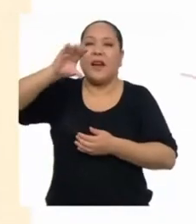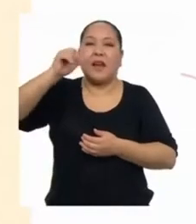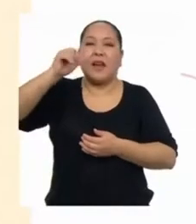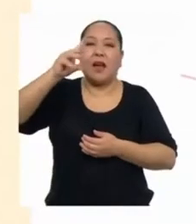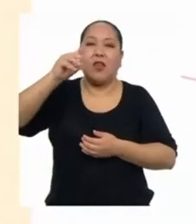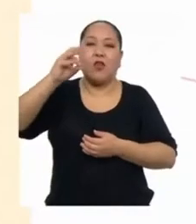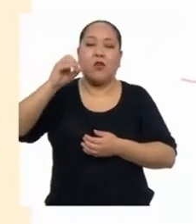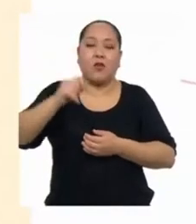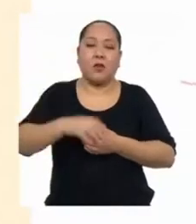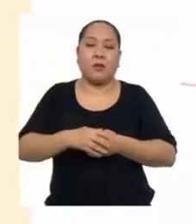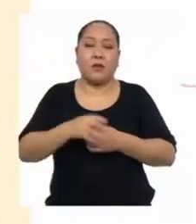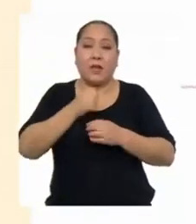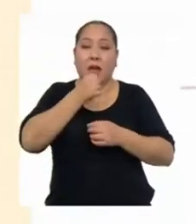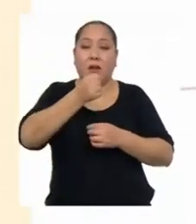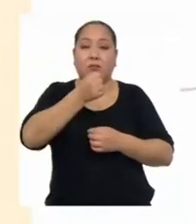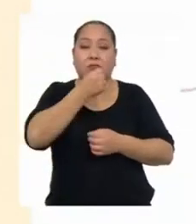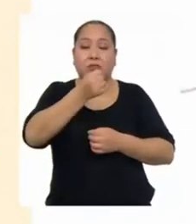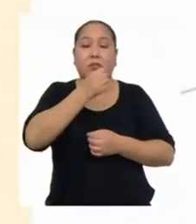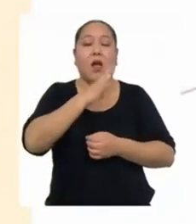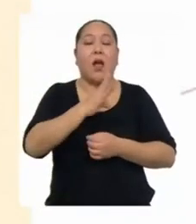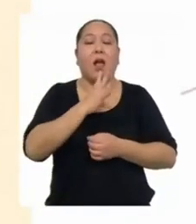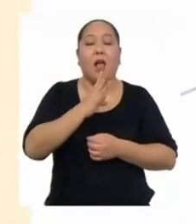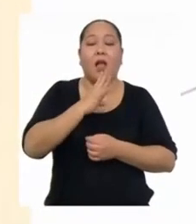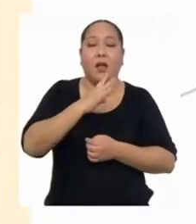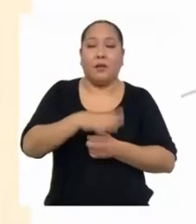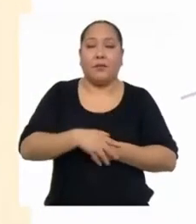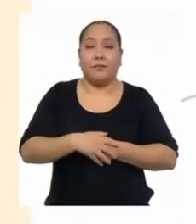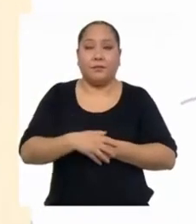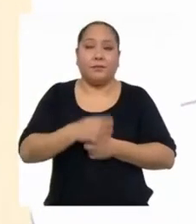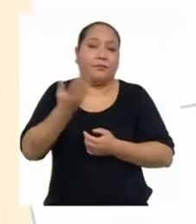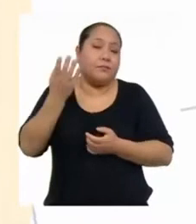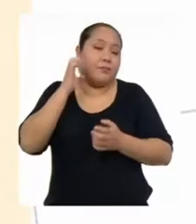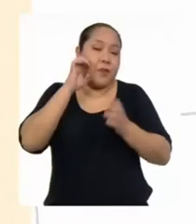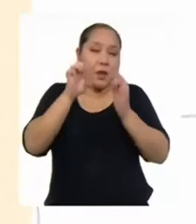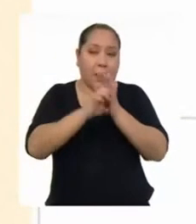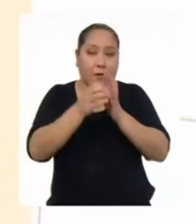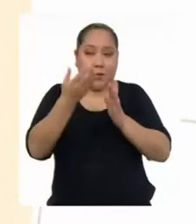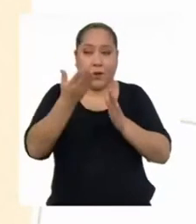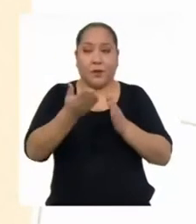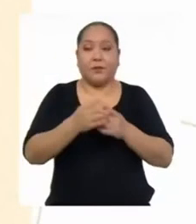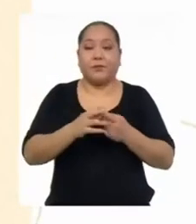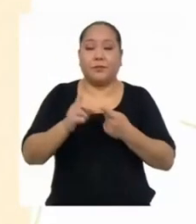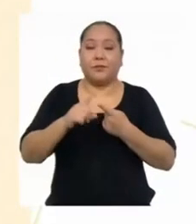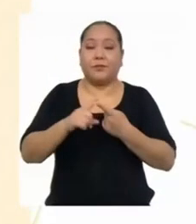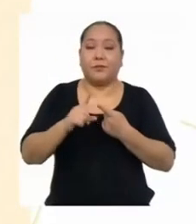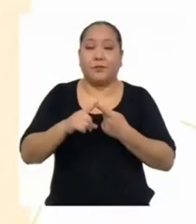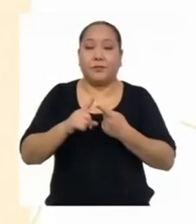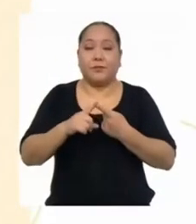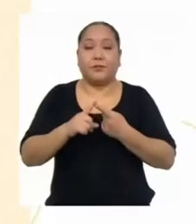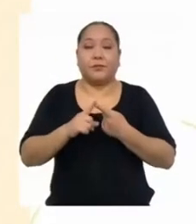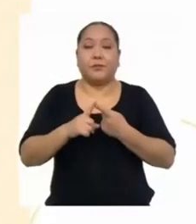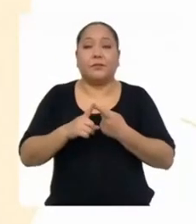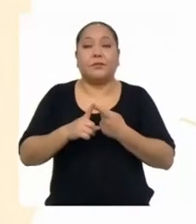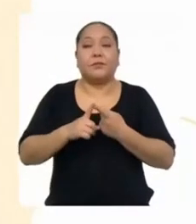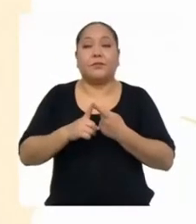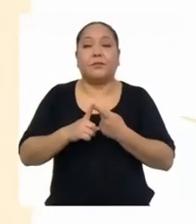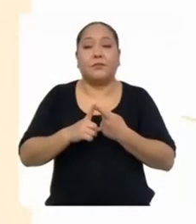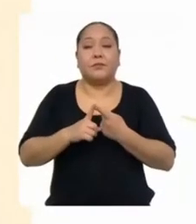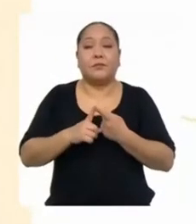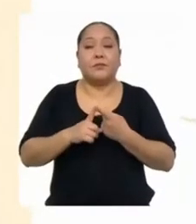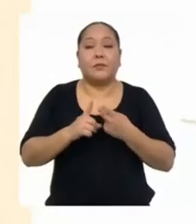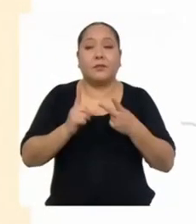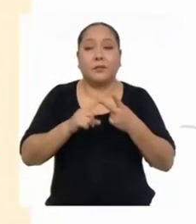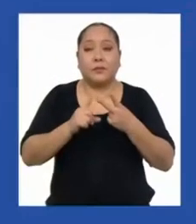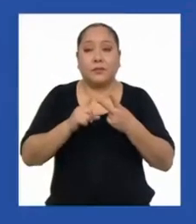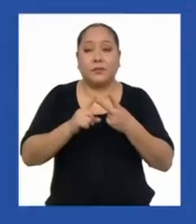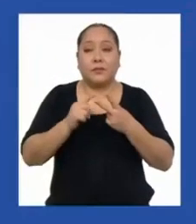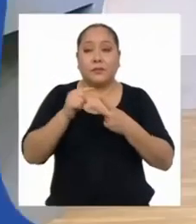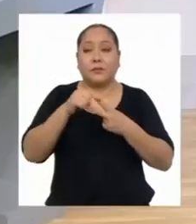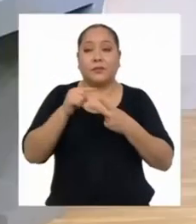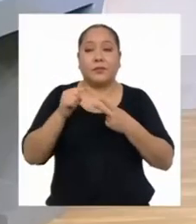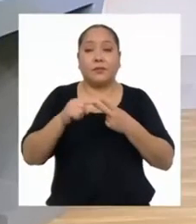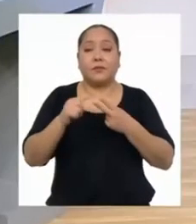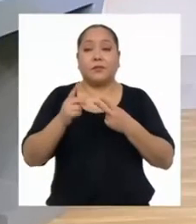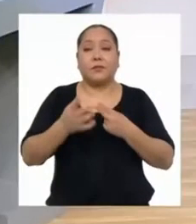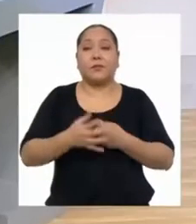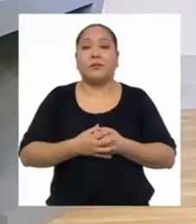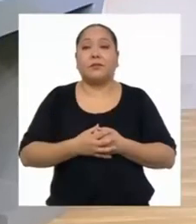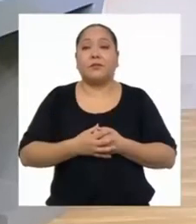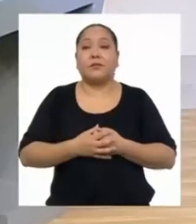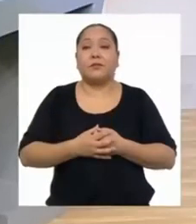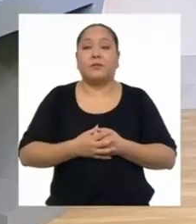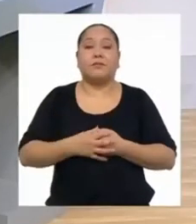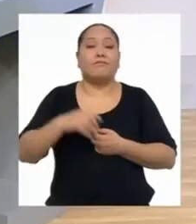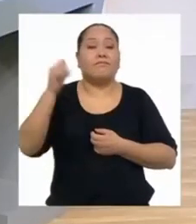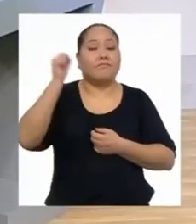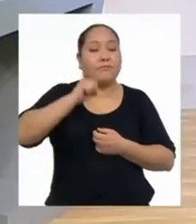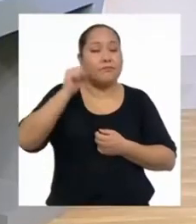discurso. En este caso son, en primer lugar y en segundo lugar.